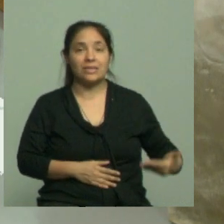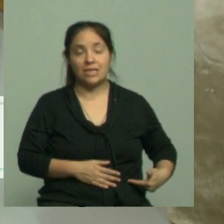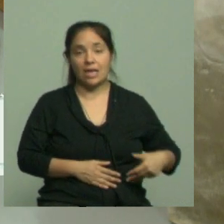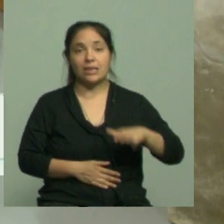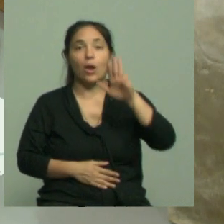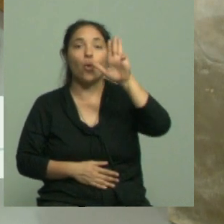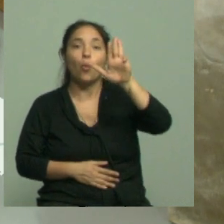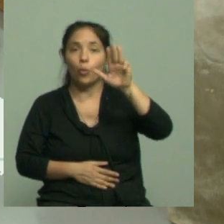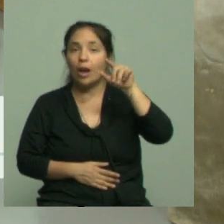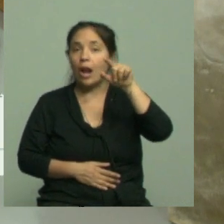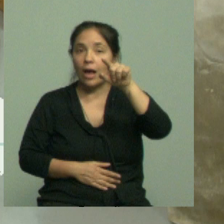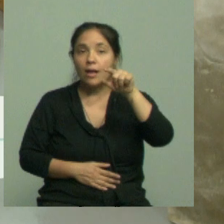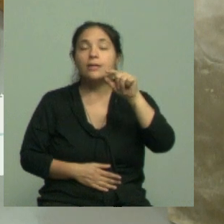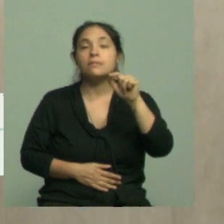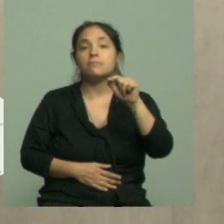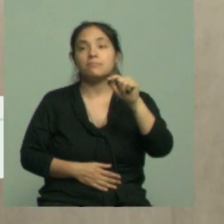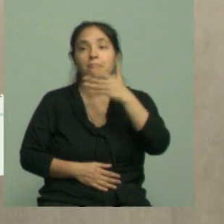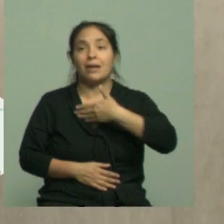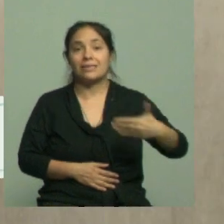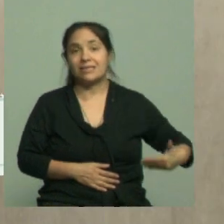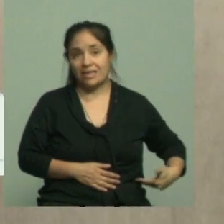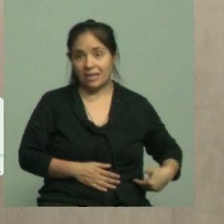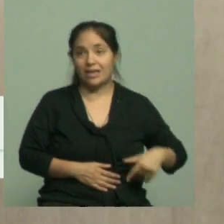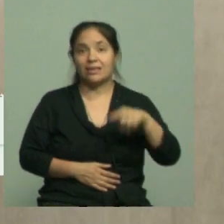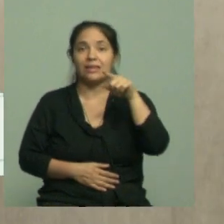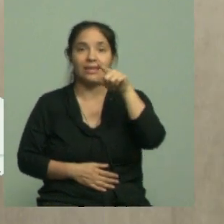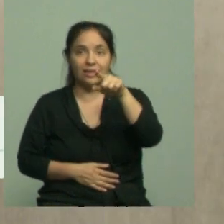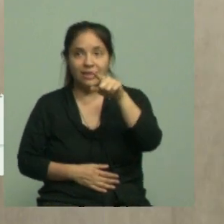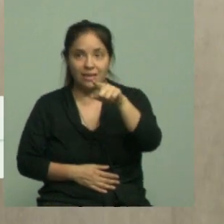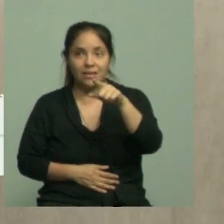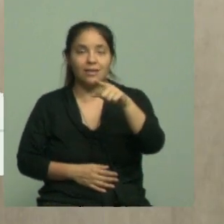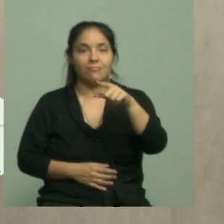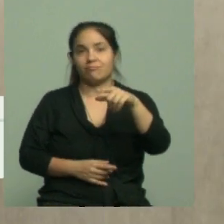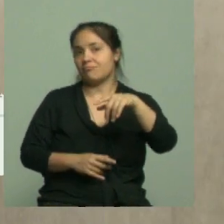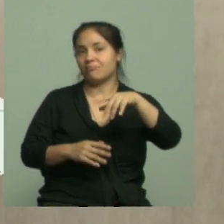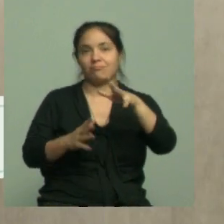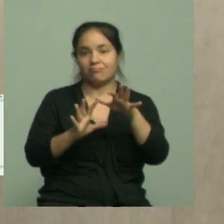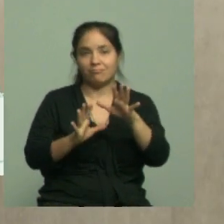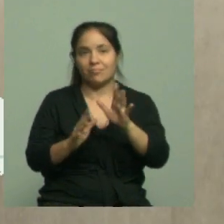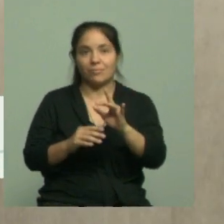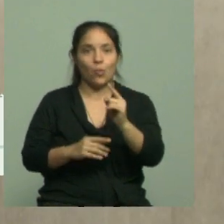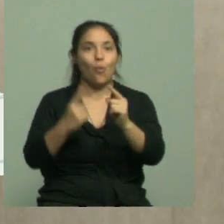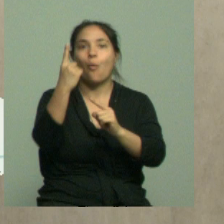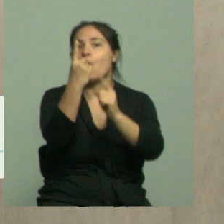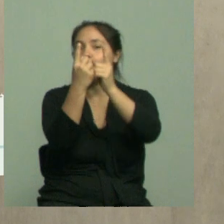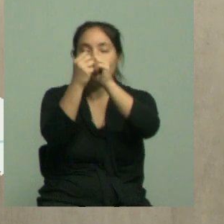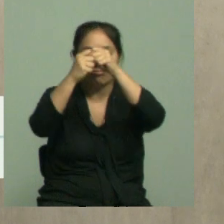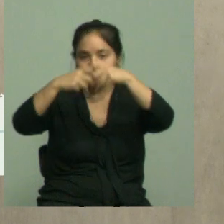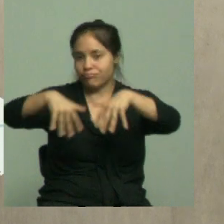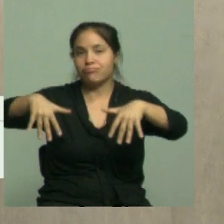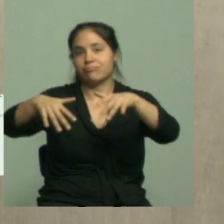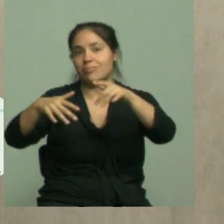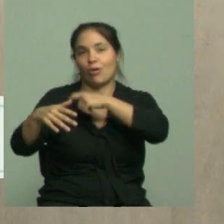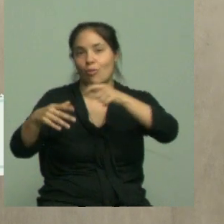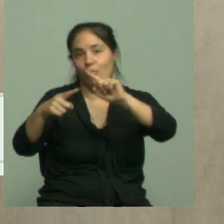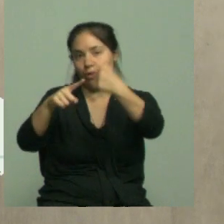Silva, digamos, al ser presidente tiene unificada toda la estructura. Creo que Cristina está atravesando un momento de internas también donde